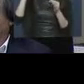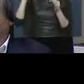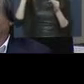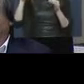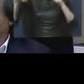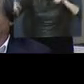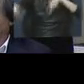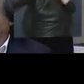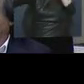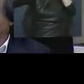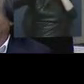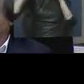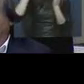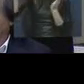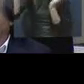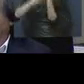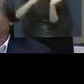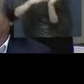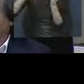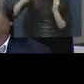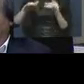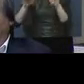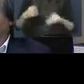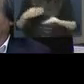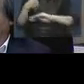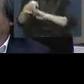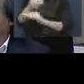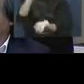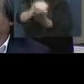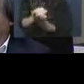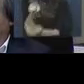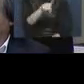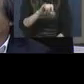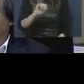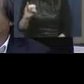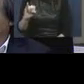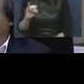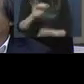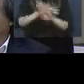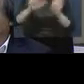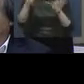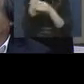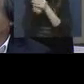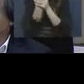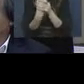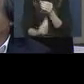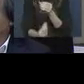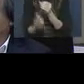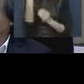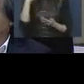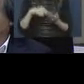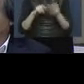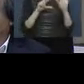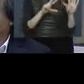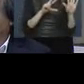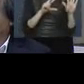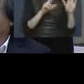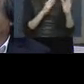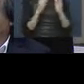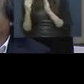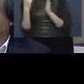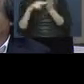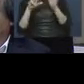una controversia larga ante el mismo servicio impuesto interno. Bueno, todo eso se terminó el año 2008, 2009 y